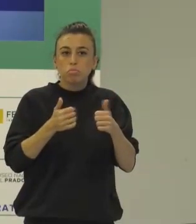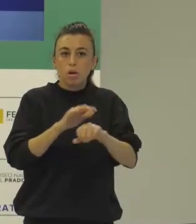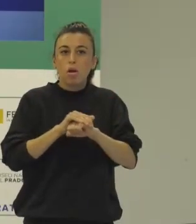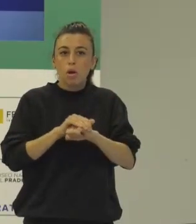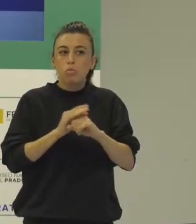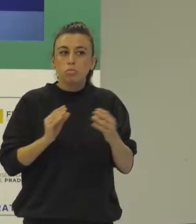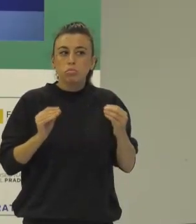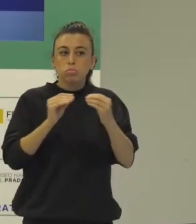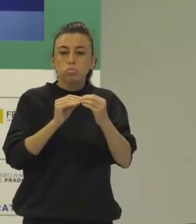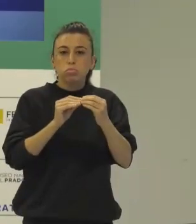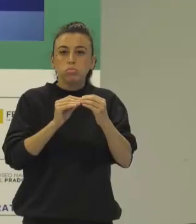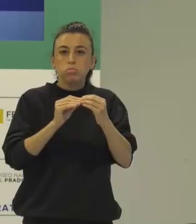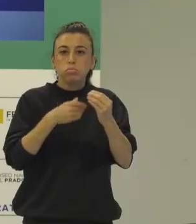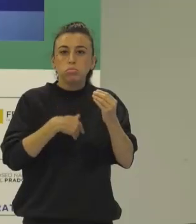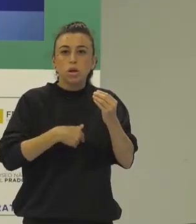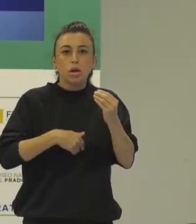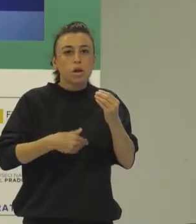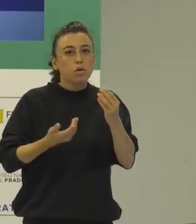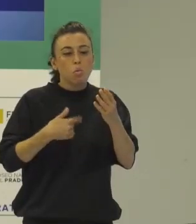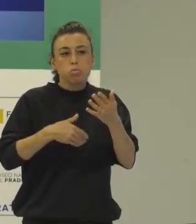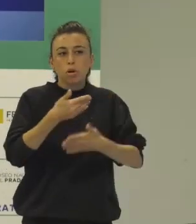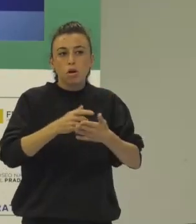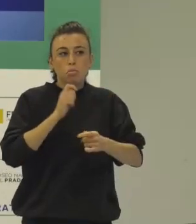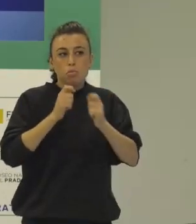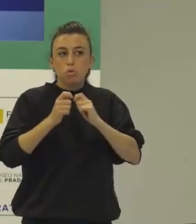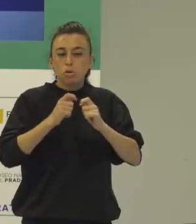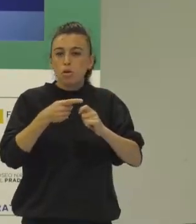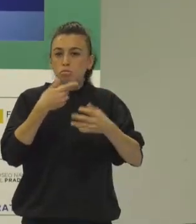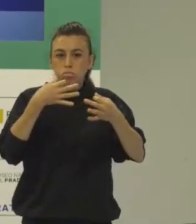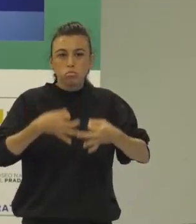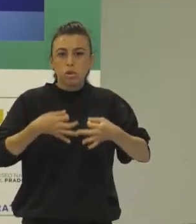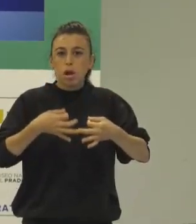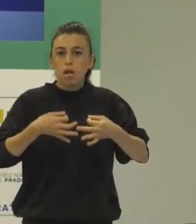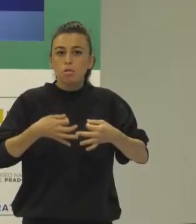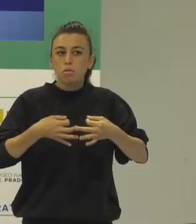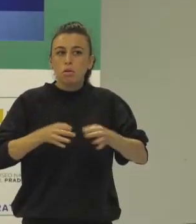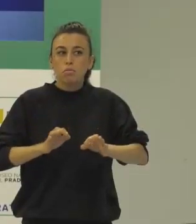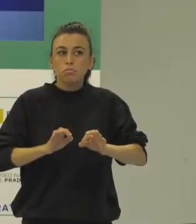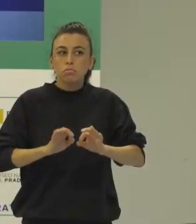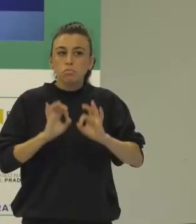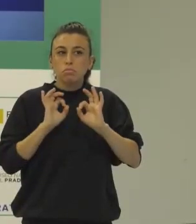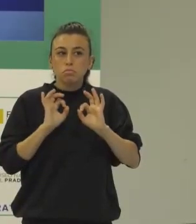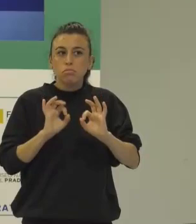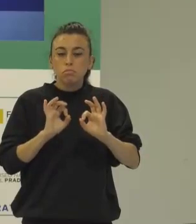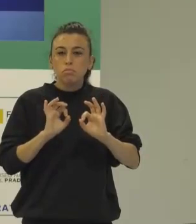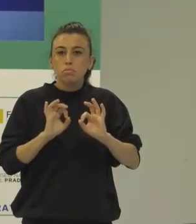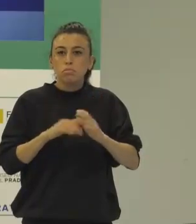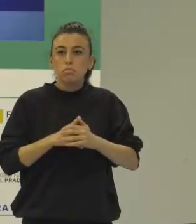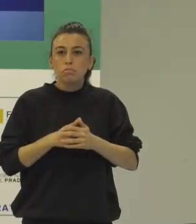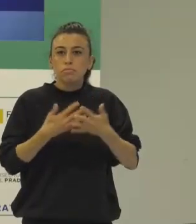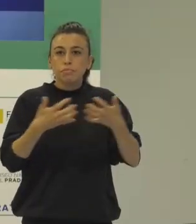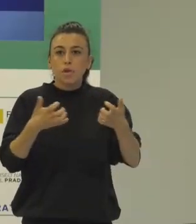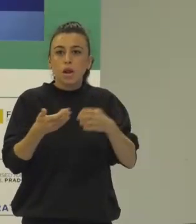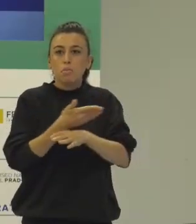un reportero que para todos los que amamos el periodismo es, en fin, una garantía y una amistad. Y voy a leer el final del prólogo de John Lee